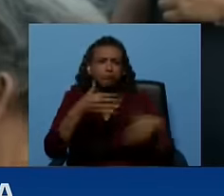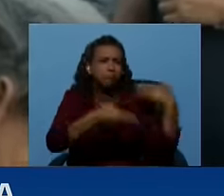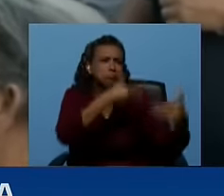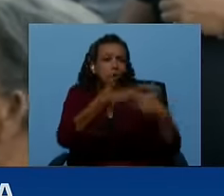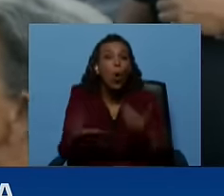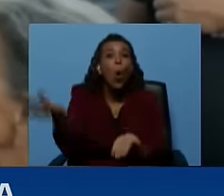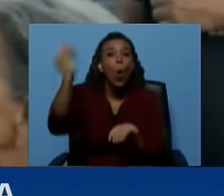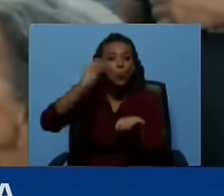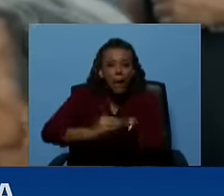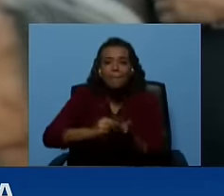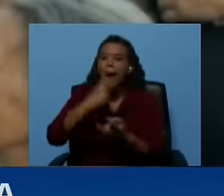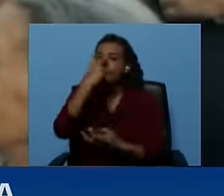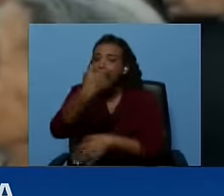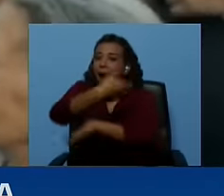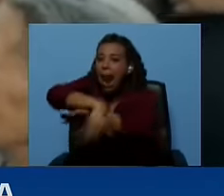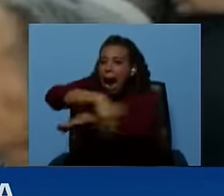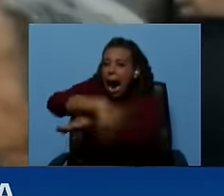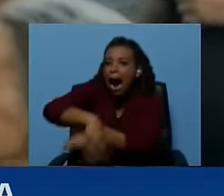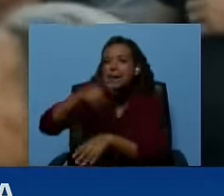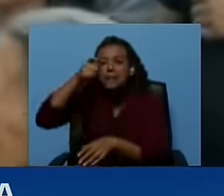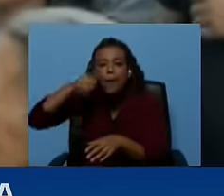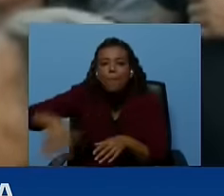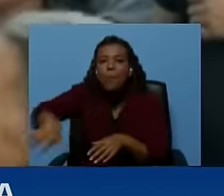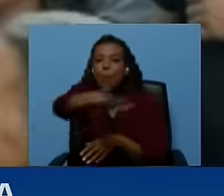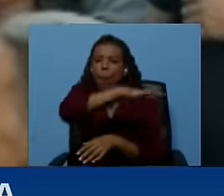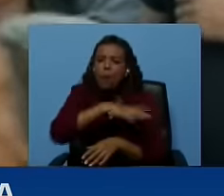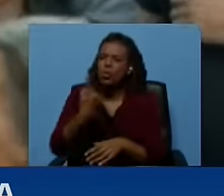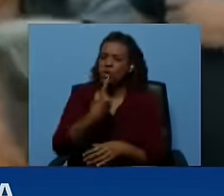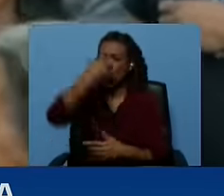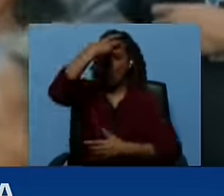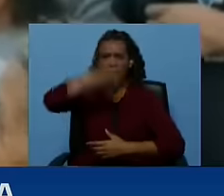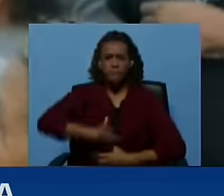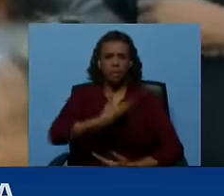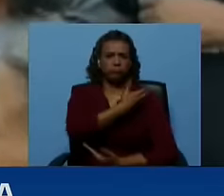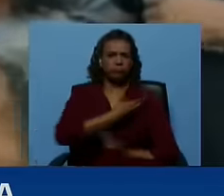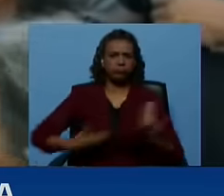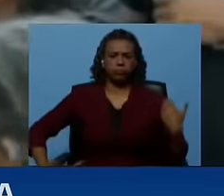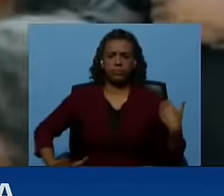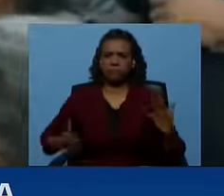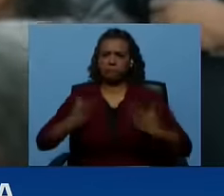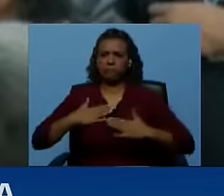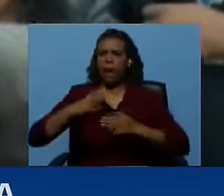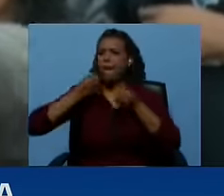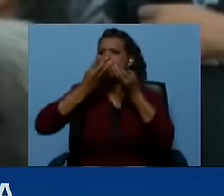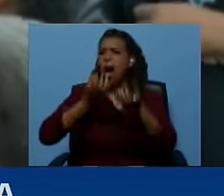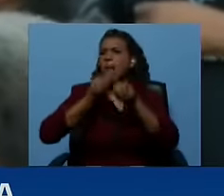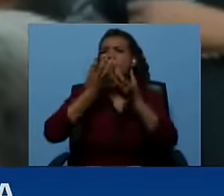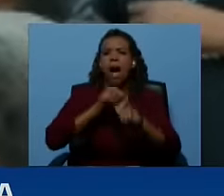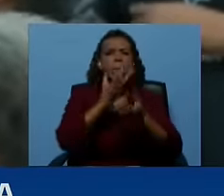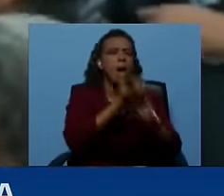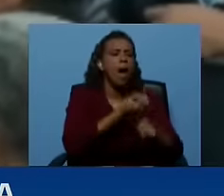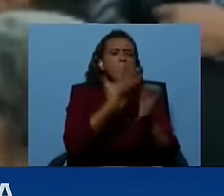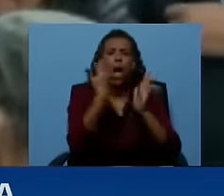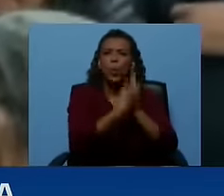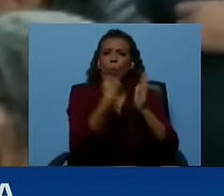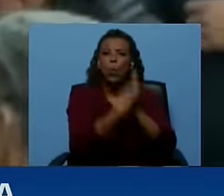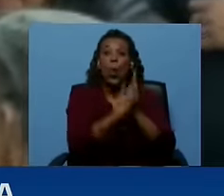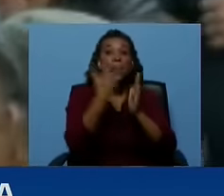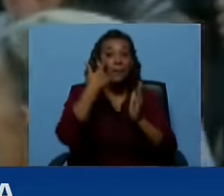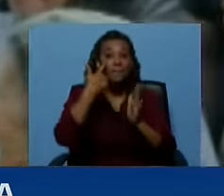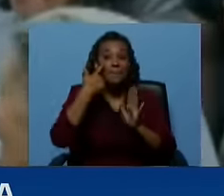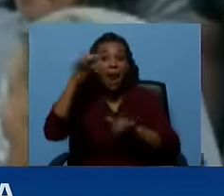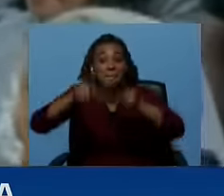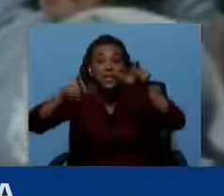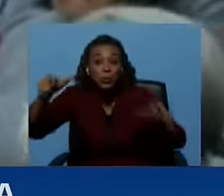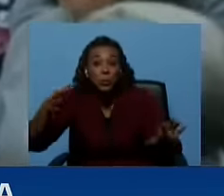nuevamente vuelve presidente a la calle porque no solamente se trata de que el de el mensaje que trae sino que también la gente que está